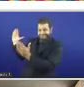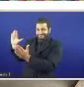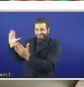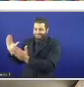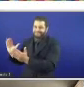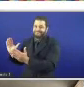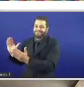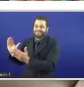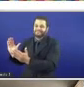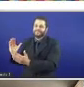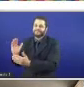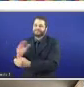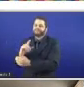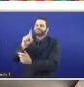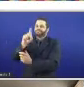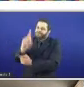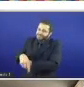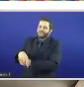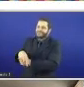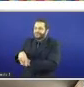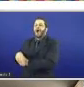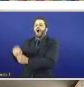reconocer que el esfuerzo